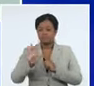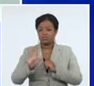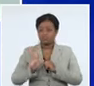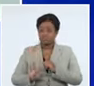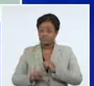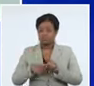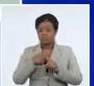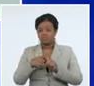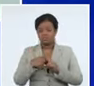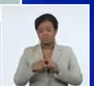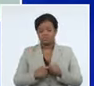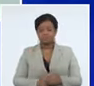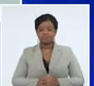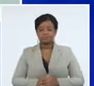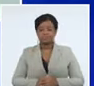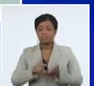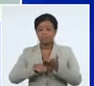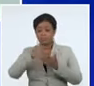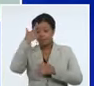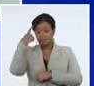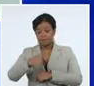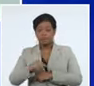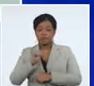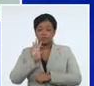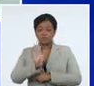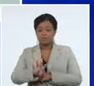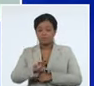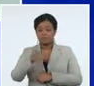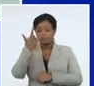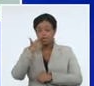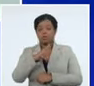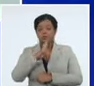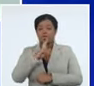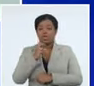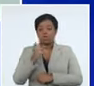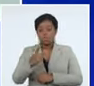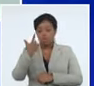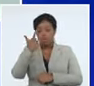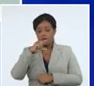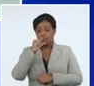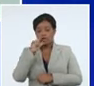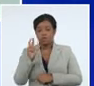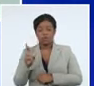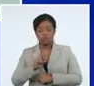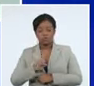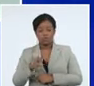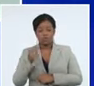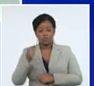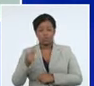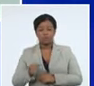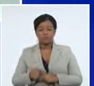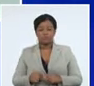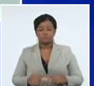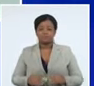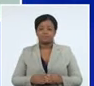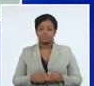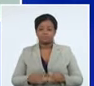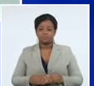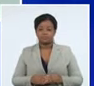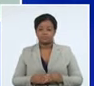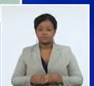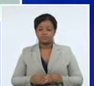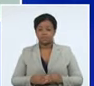autóctonos, Palmira 4, Aguada 2 y Abreus y Rodas un caso cada una. La provincia de